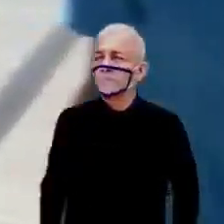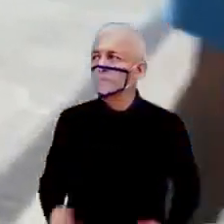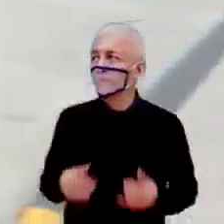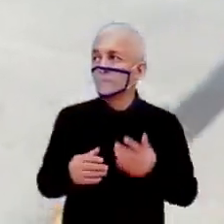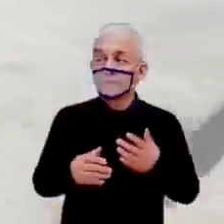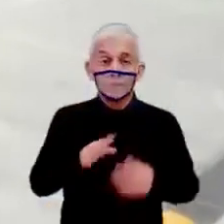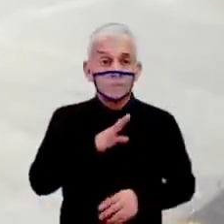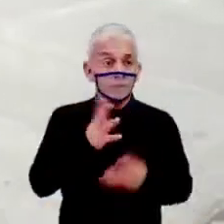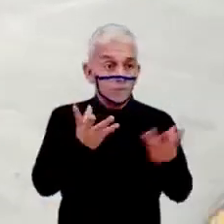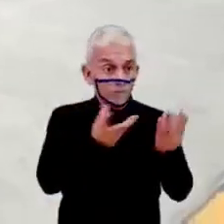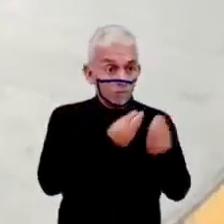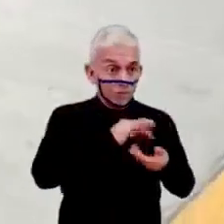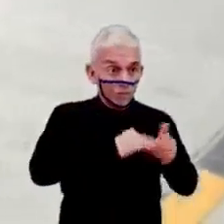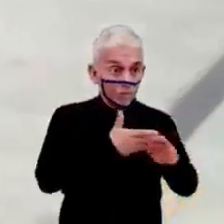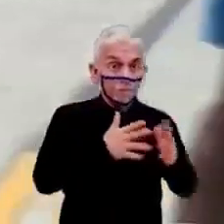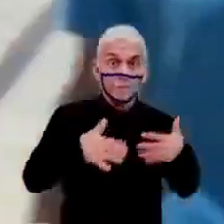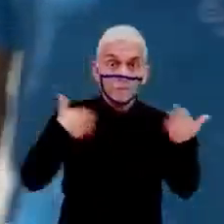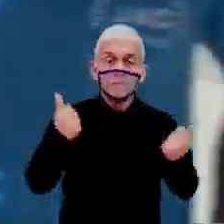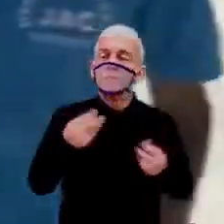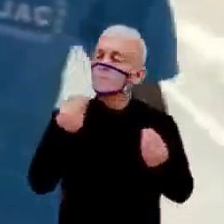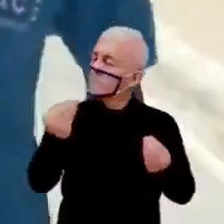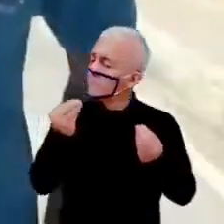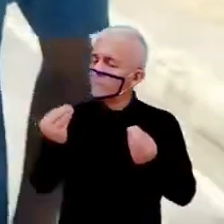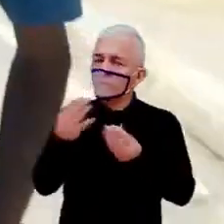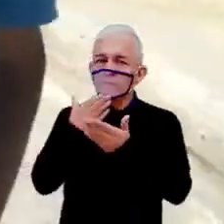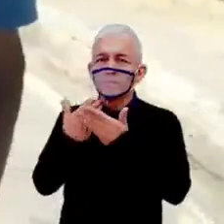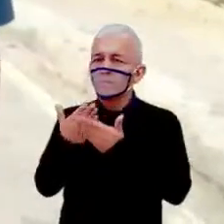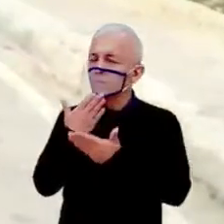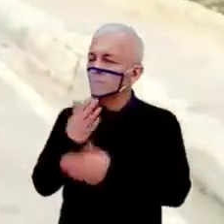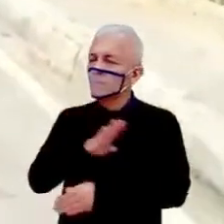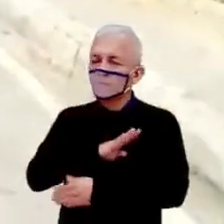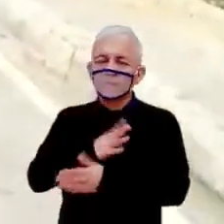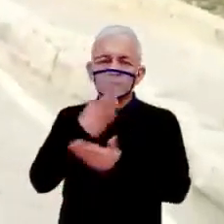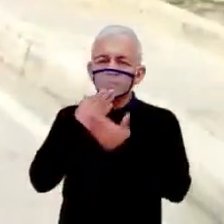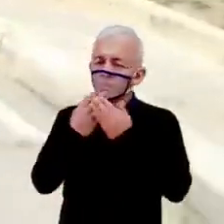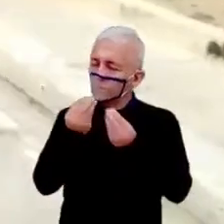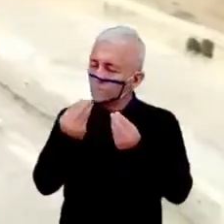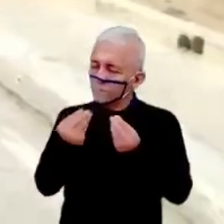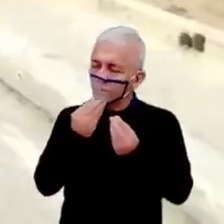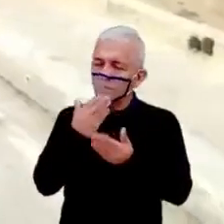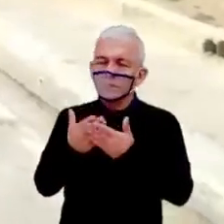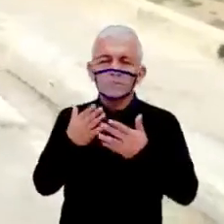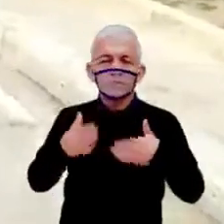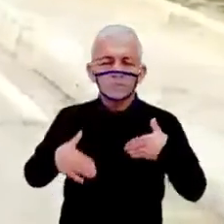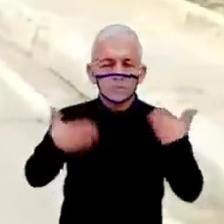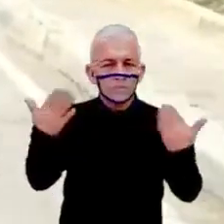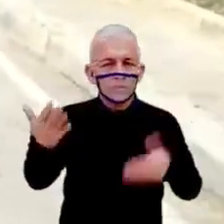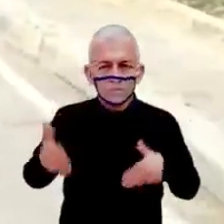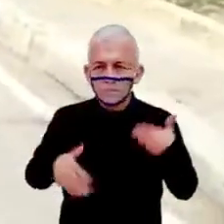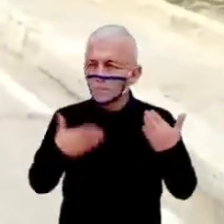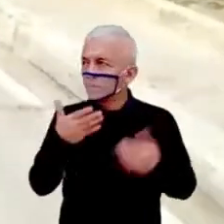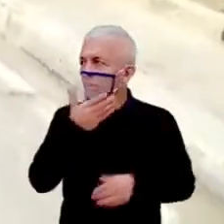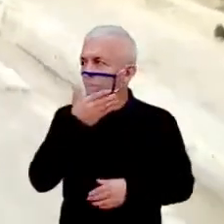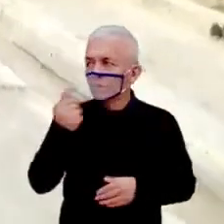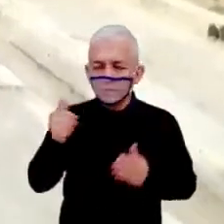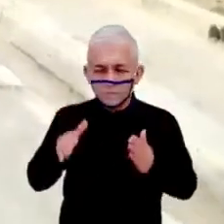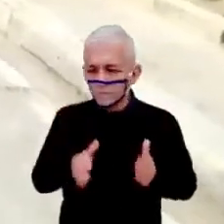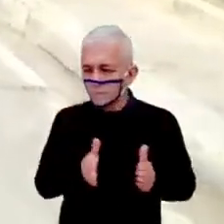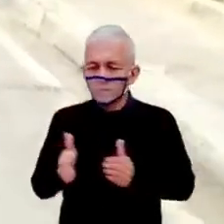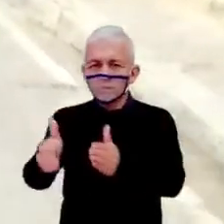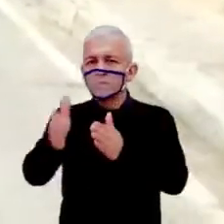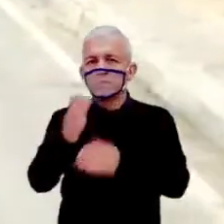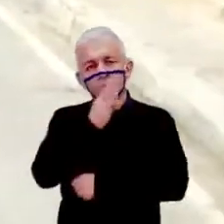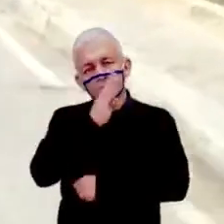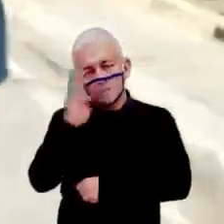feliz entonces con esta canalización? Muy agradecido, demasiado de contento, porque ha sido una de las mejores canalizaciones que ha